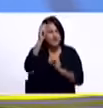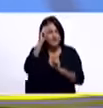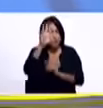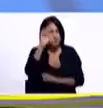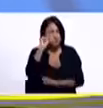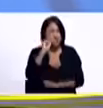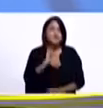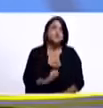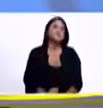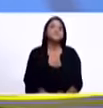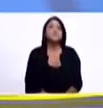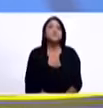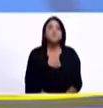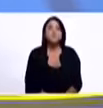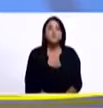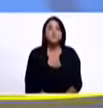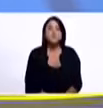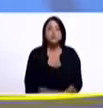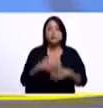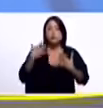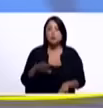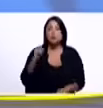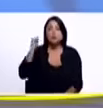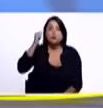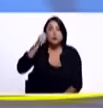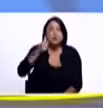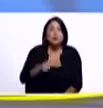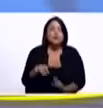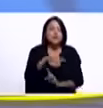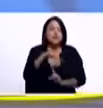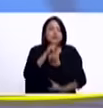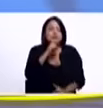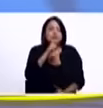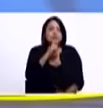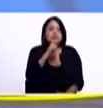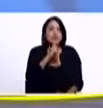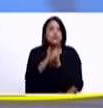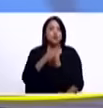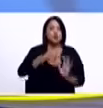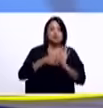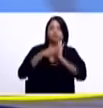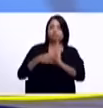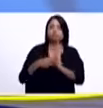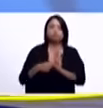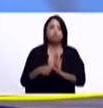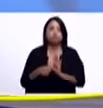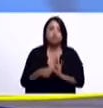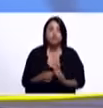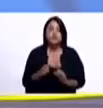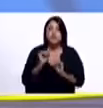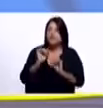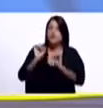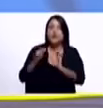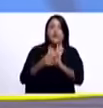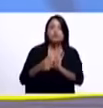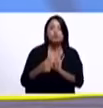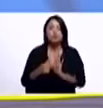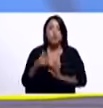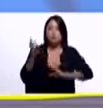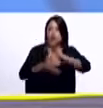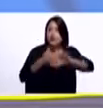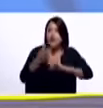Todo lo que hemos pasado, ¿ah? Porque le salimos al frente a los problemas, a las mentiras, a la